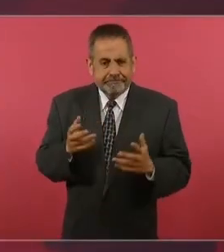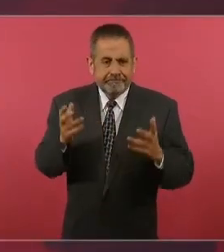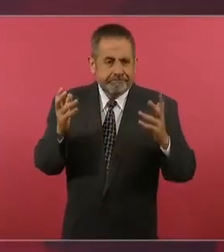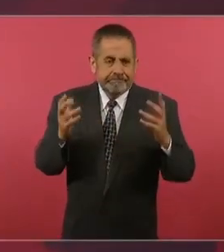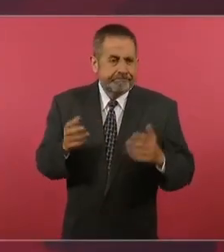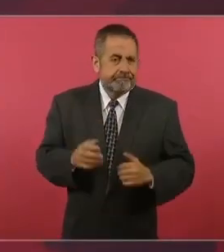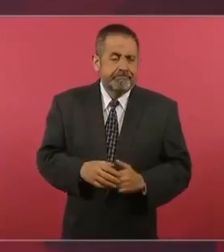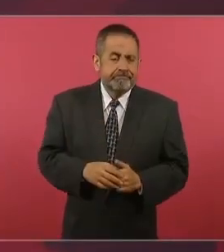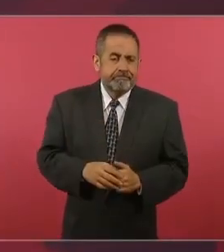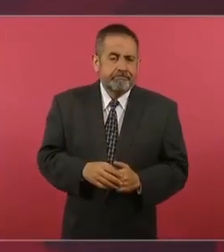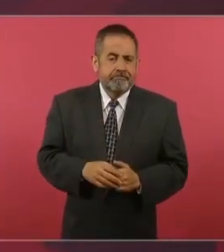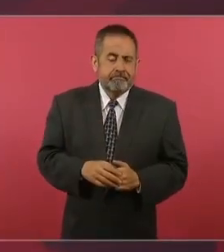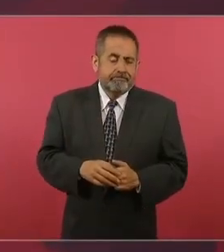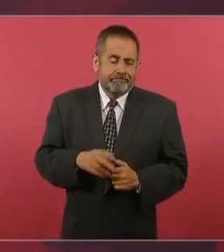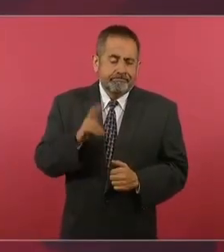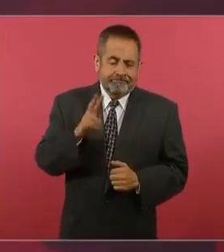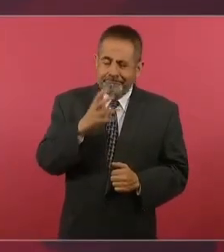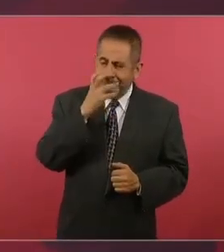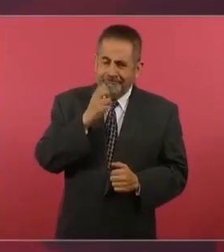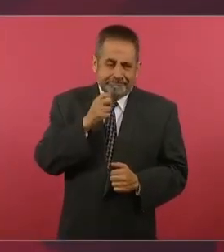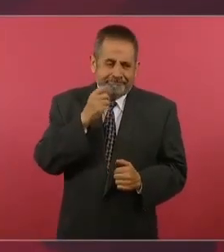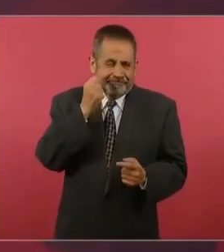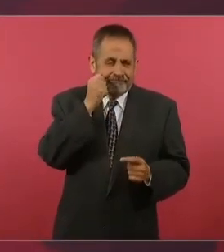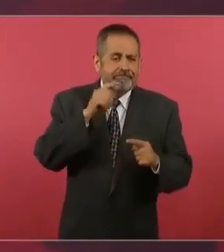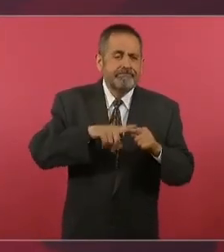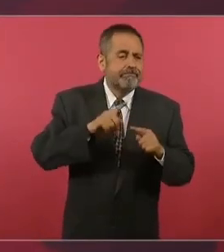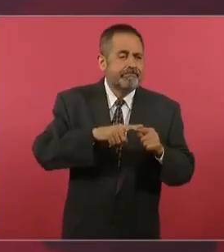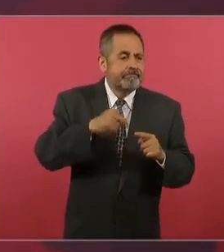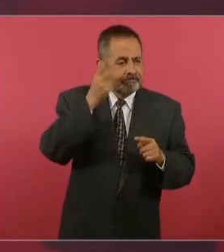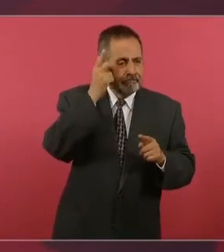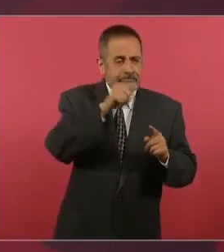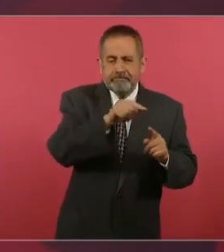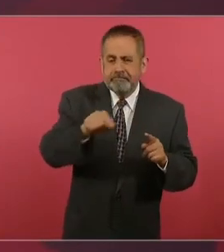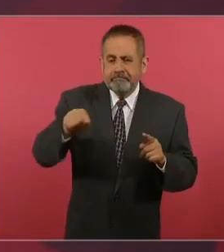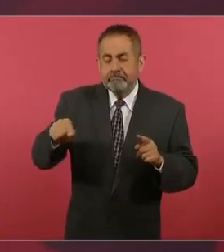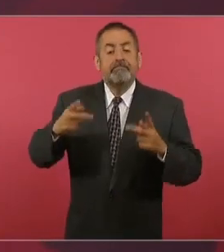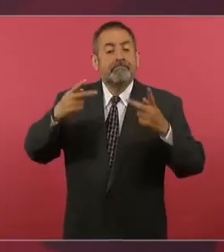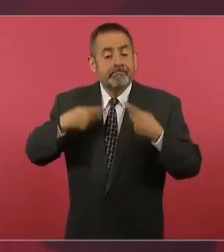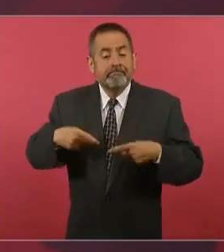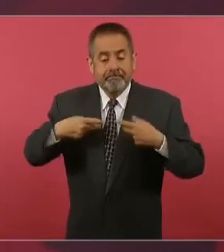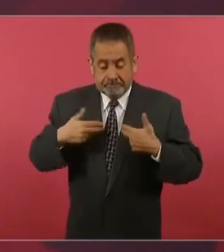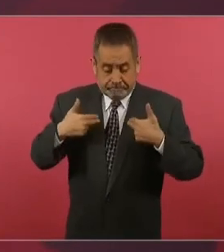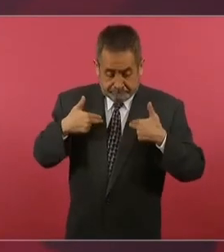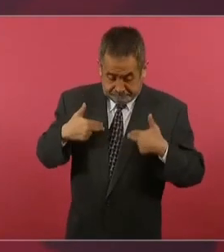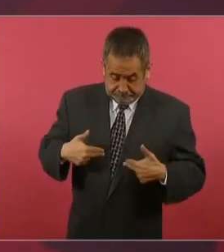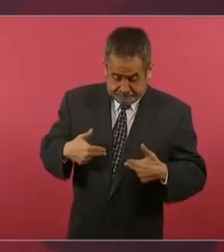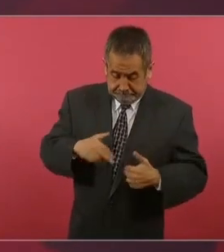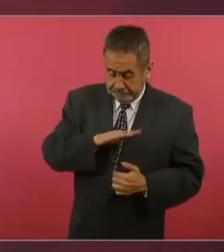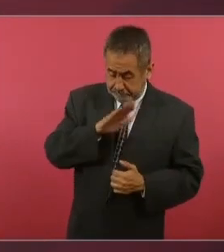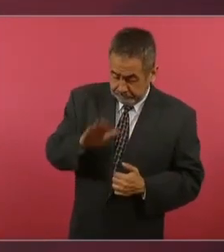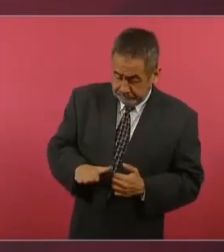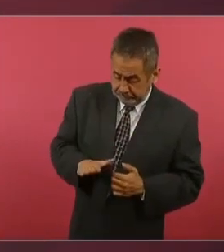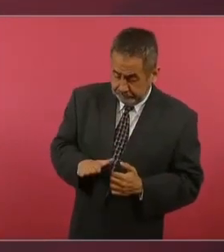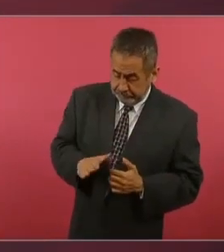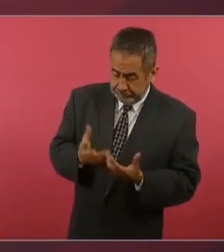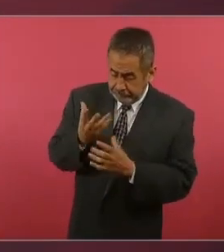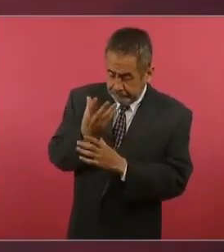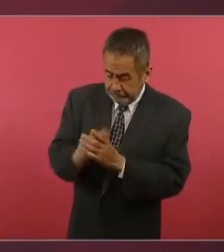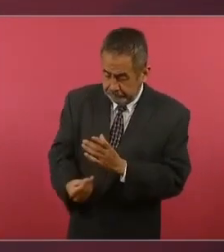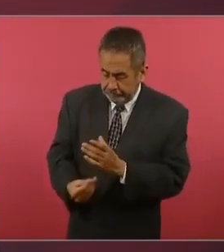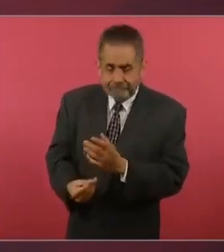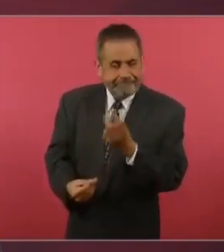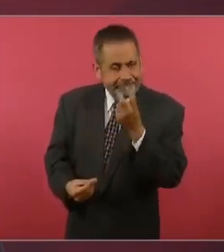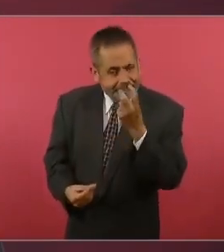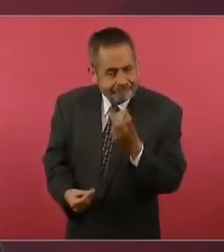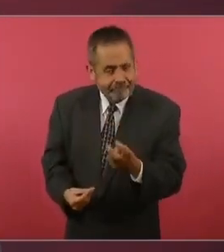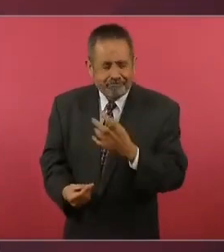contratista o de Pemex. Son pérdidas de vidas que es lo que más